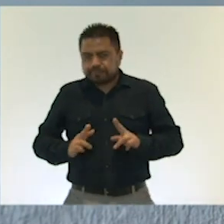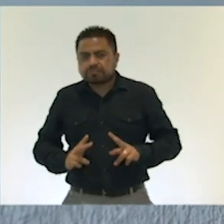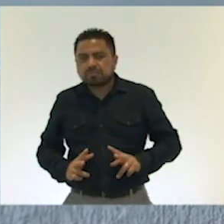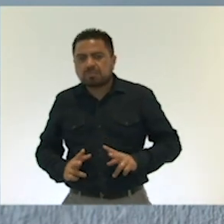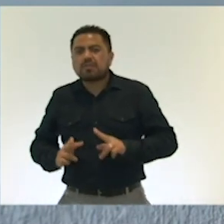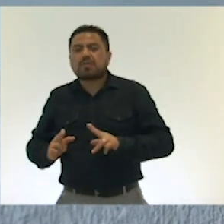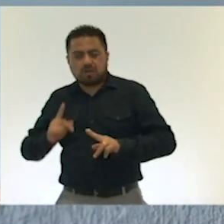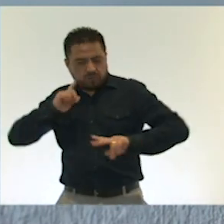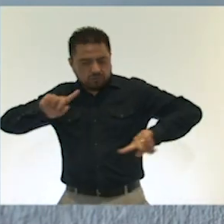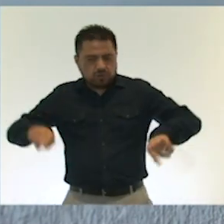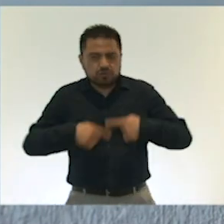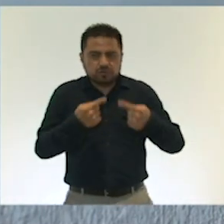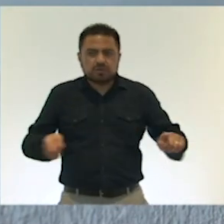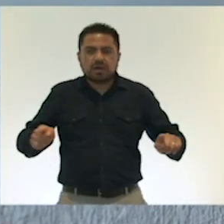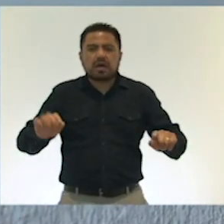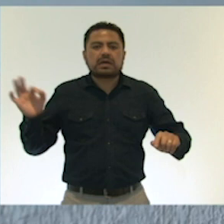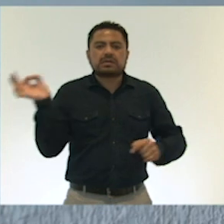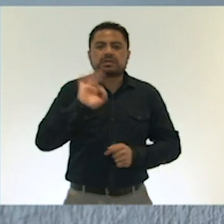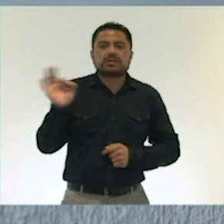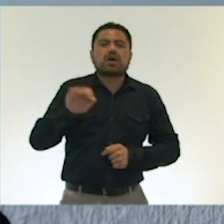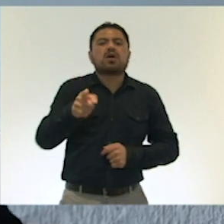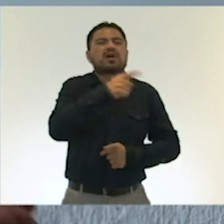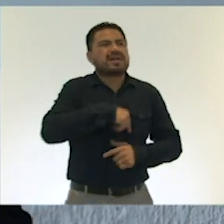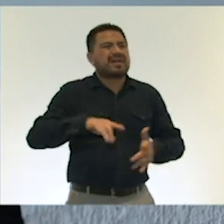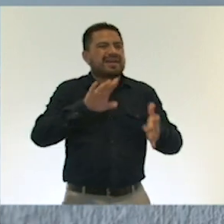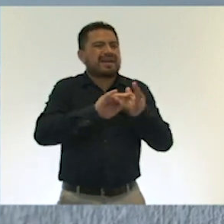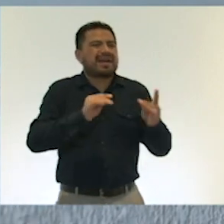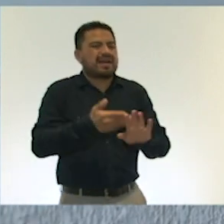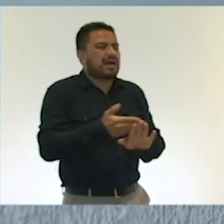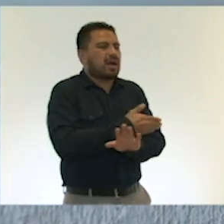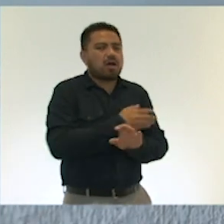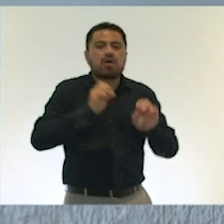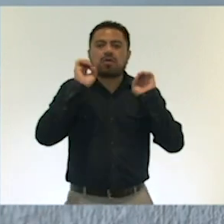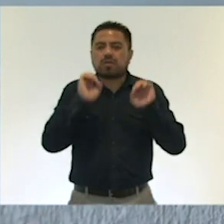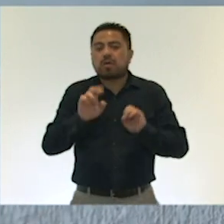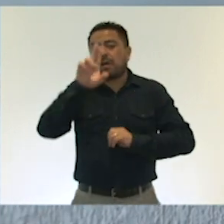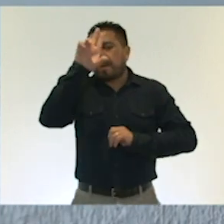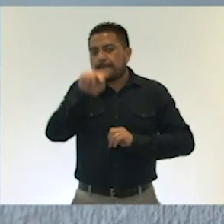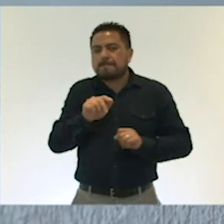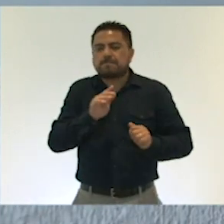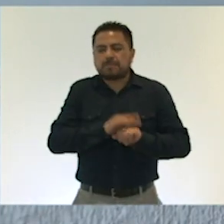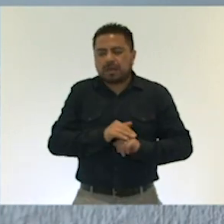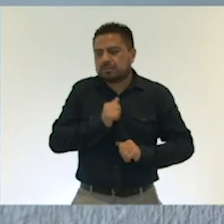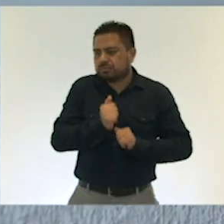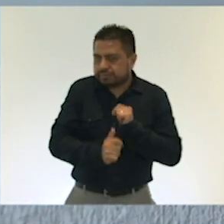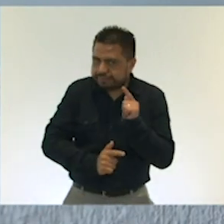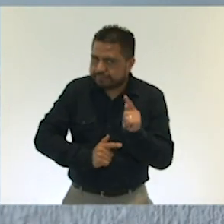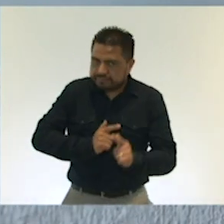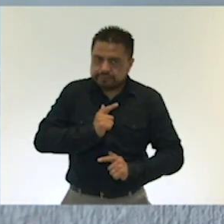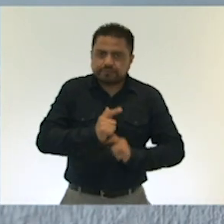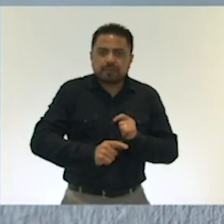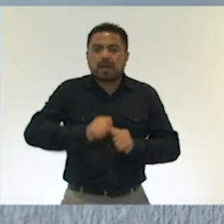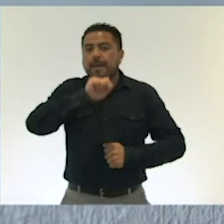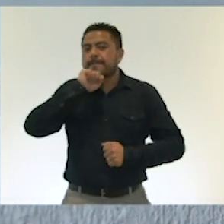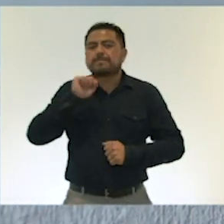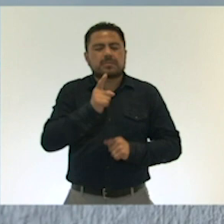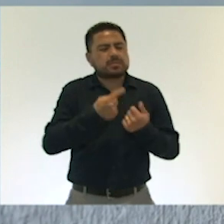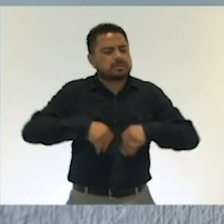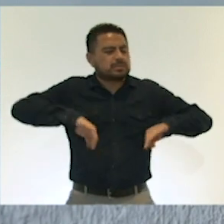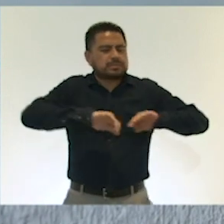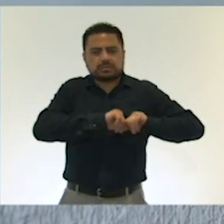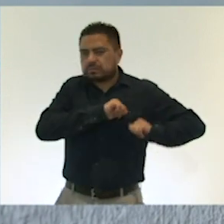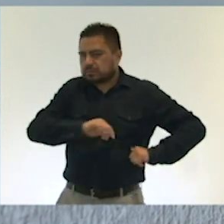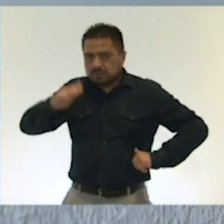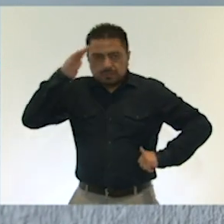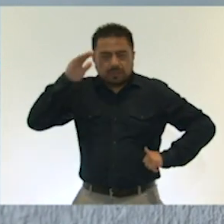una orquesta, ya sea que no corren, como dije hace ratito, o que no vayan más lento. También tiene un papel importante respecto